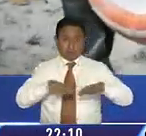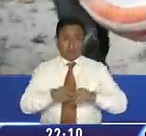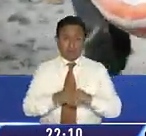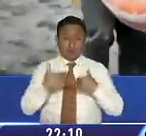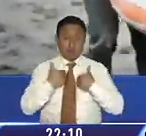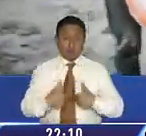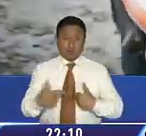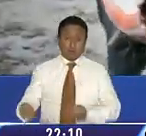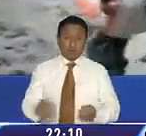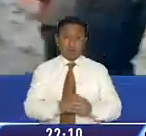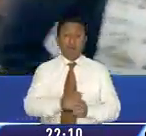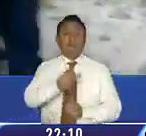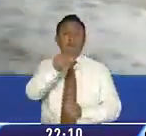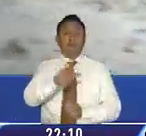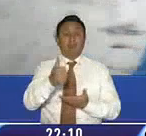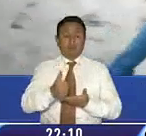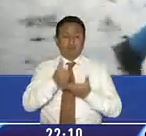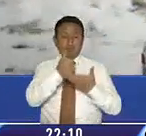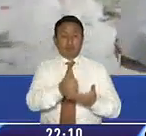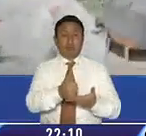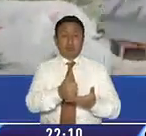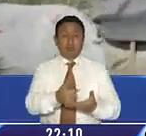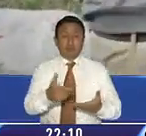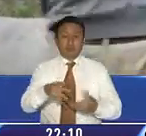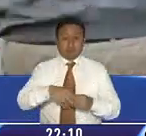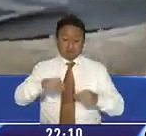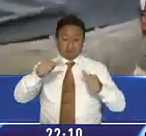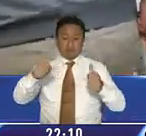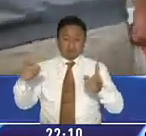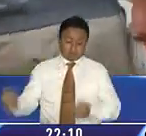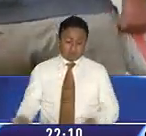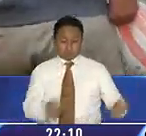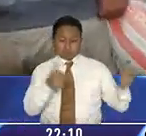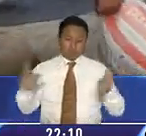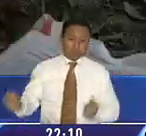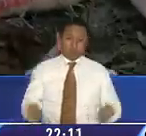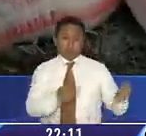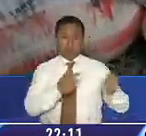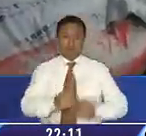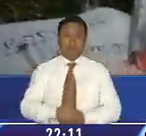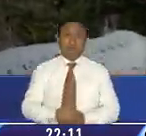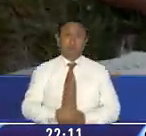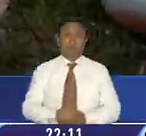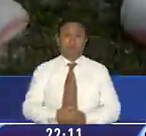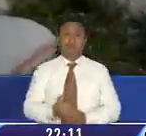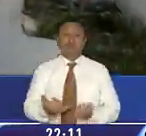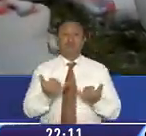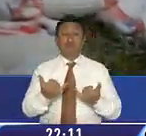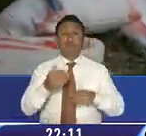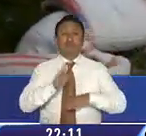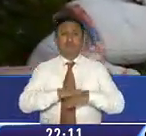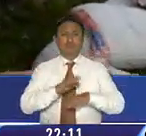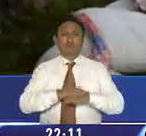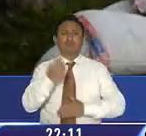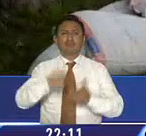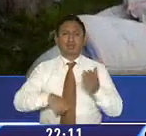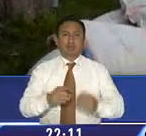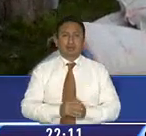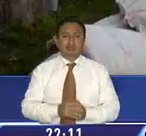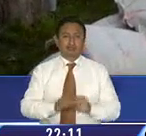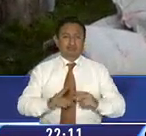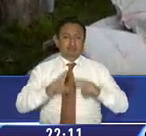mientras que los lugareños ayudaron a sacar los sacos de harina que transportaban. Las causas basales del siniestro aún